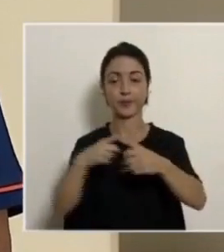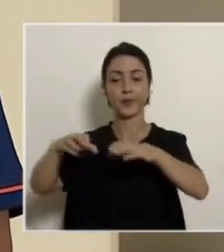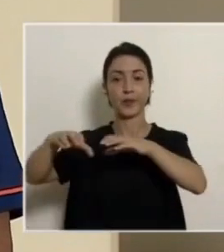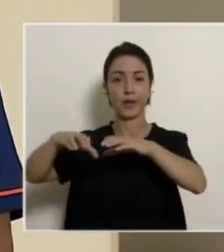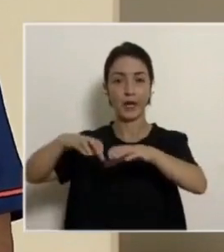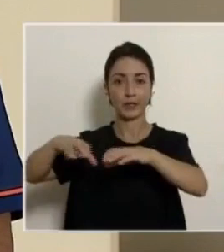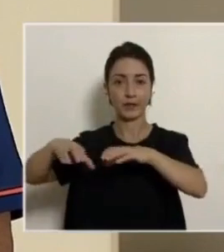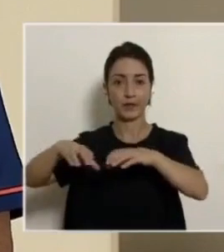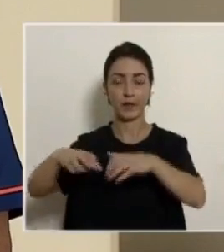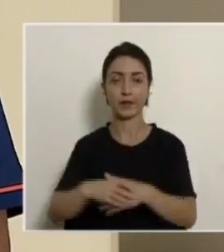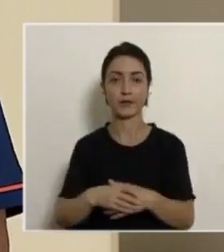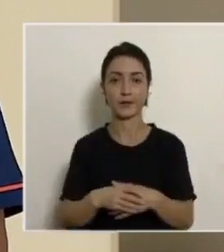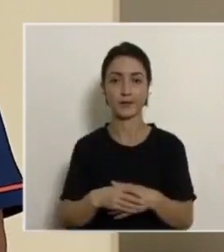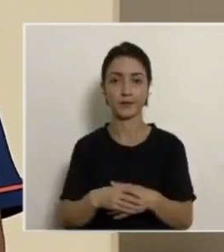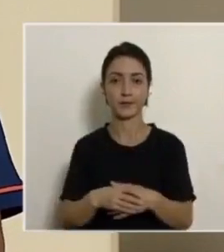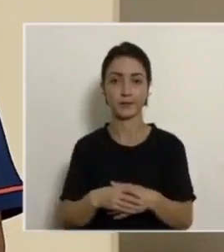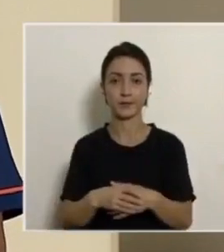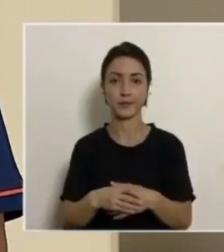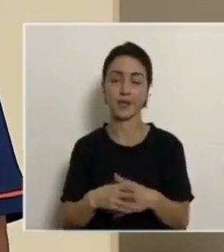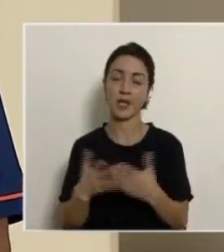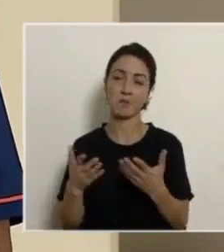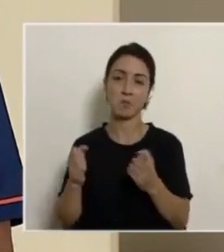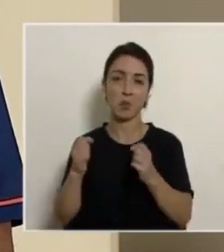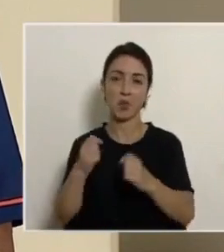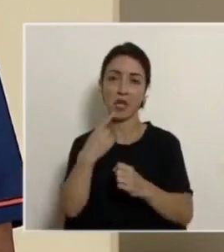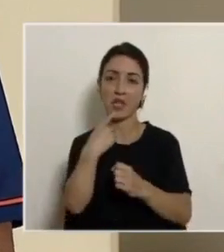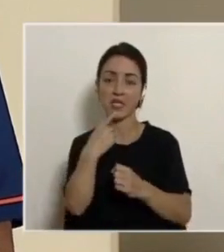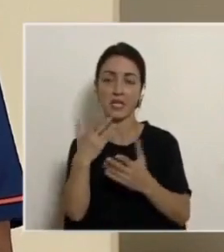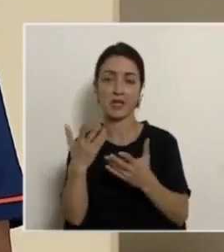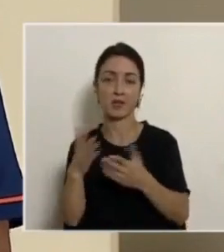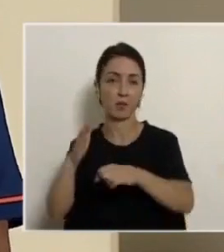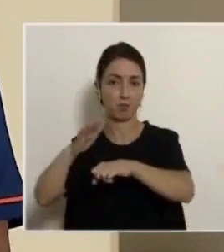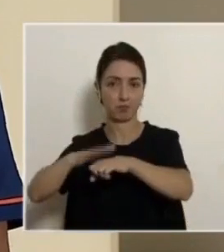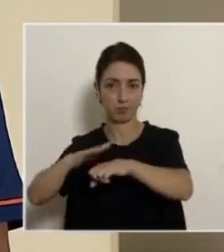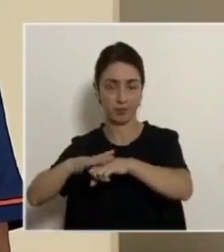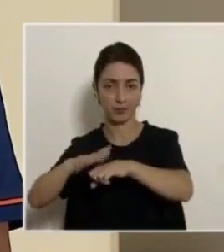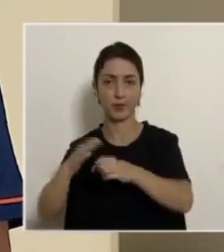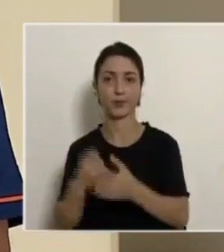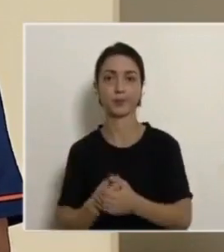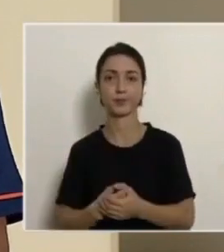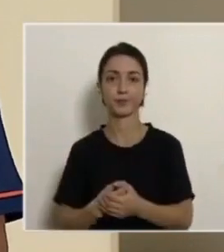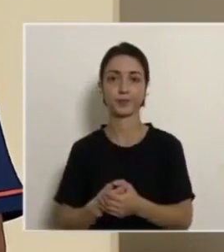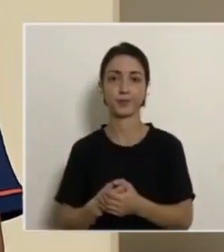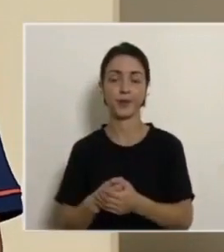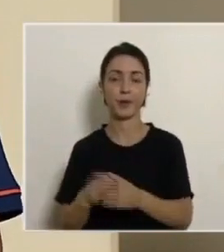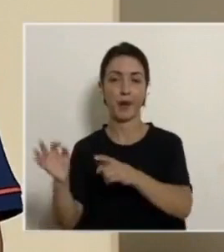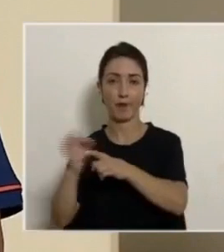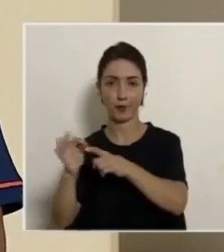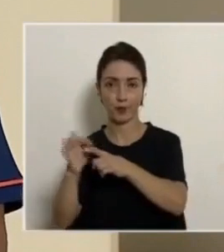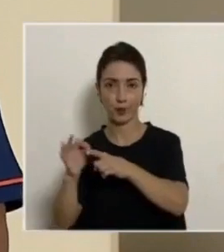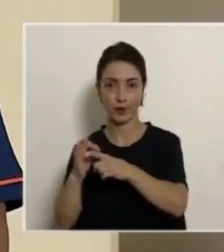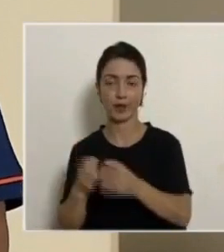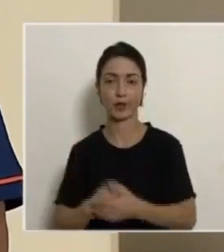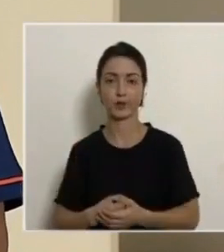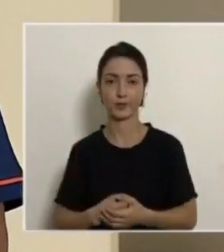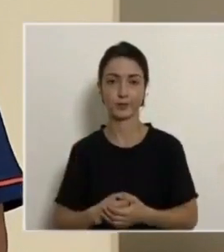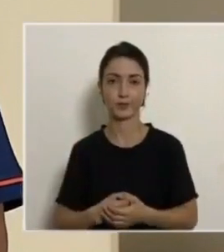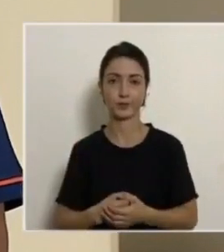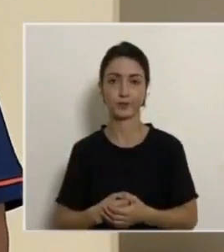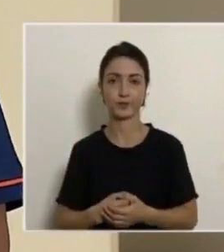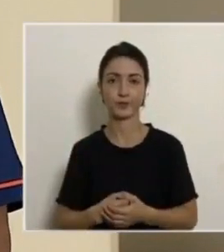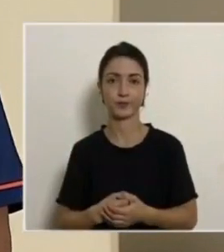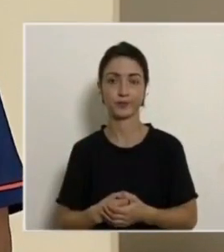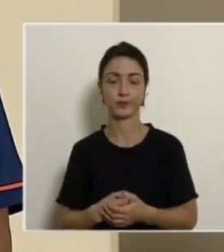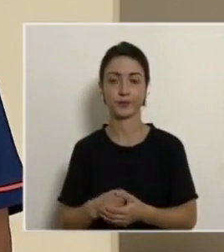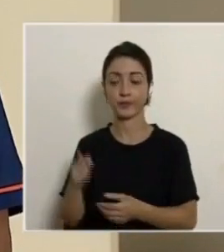actividades que de una u otra forma podríamos considerar patentadas, las que tienen un permiso de funcionamiento y a las